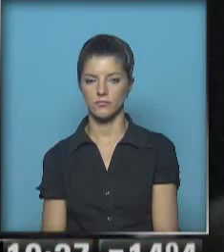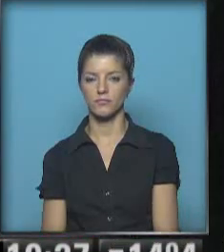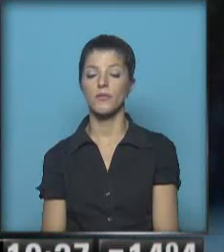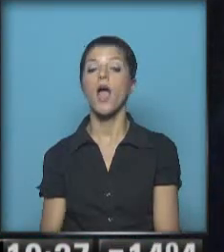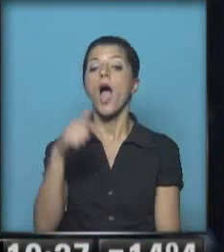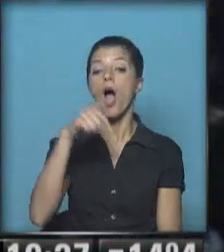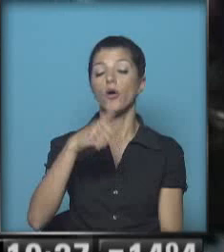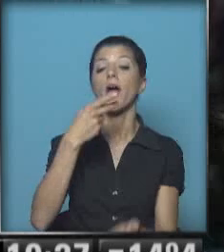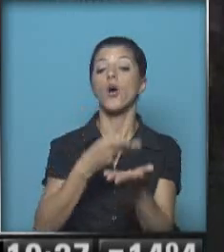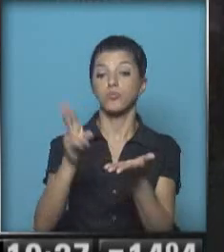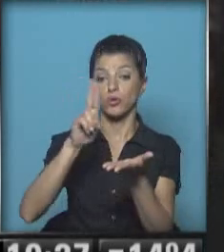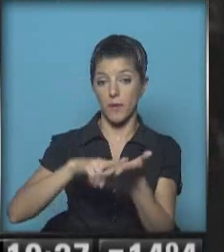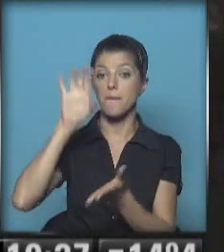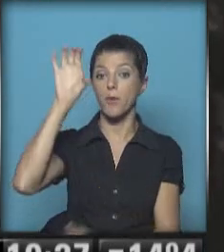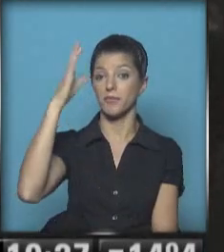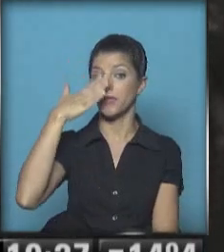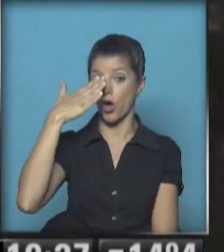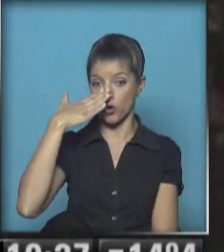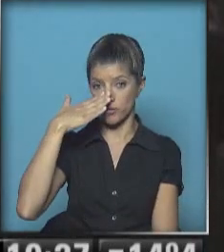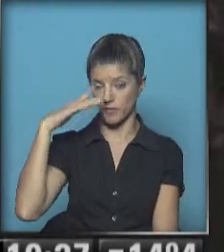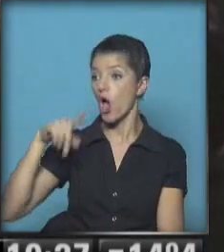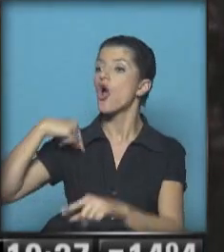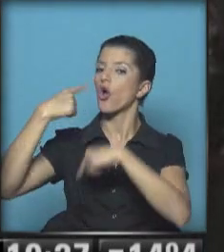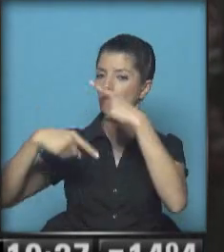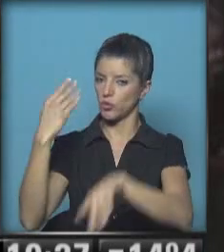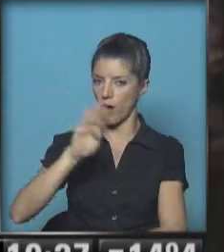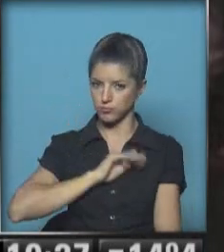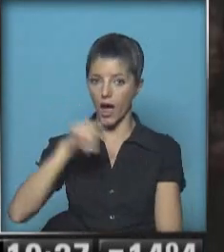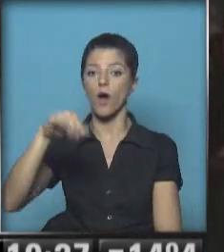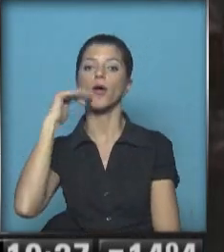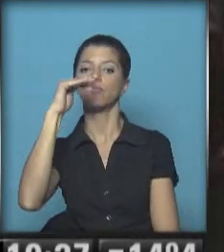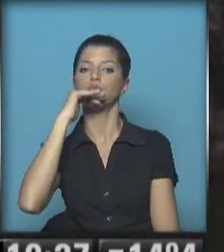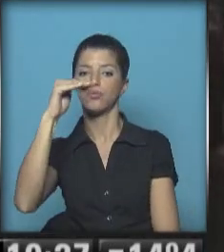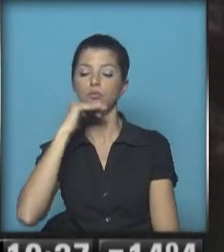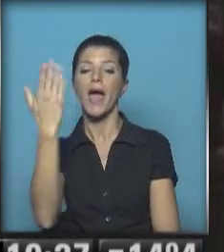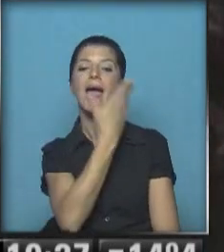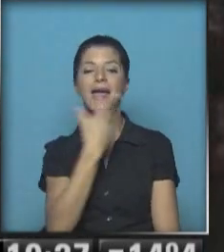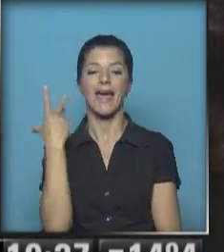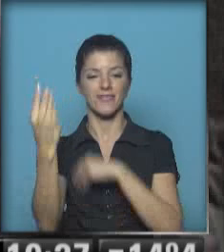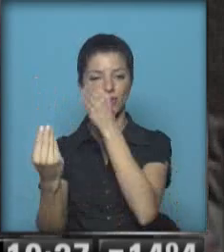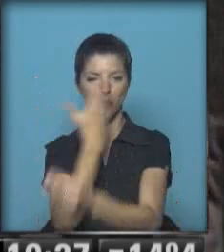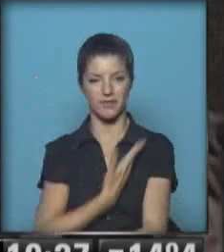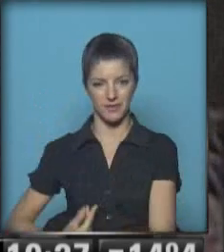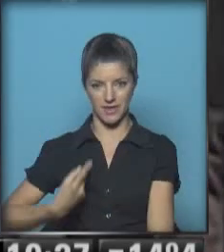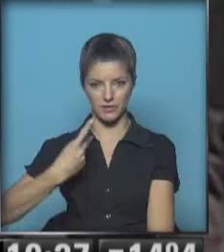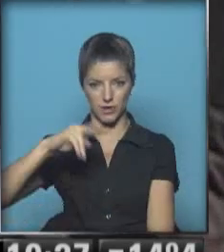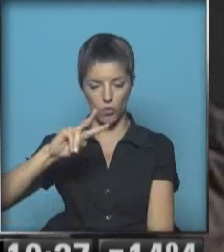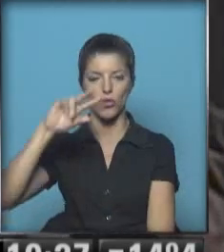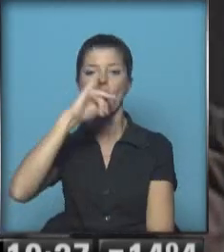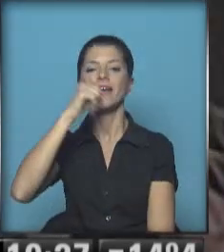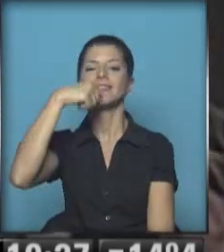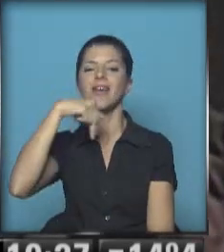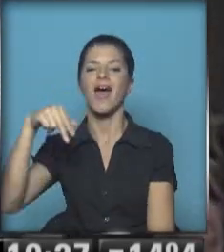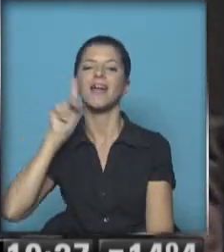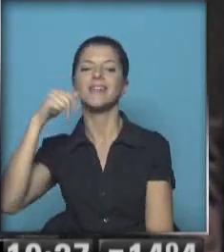Volvemos ahora a la provincia de Córdoba. Bueno, allí continúa este acto, está haciendo uso de la palabra el candidato a la vicepresidencia de la Nación, Carlos Zanini, lo escuchamos.